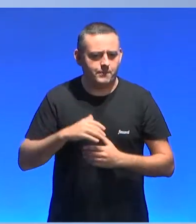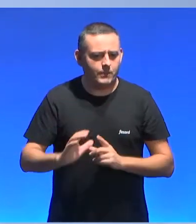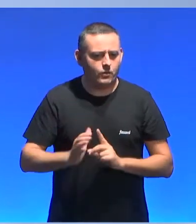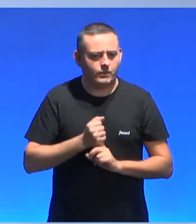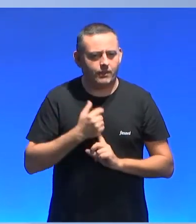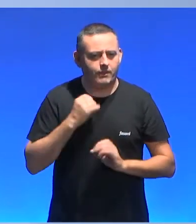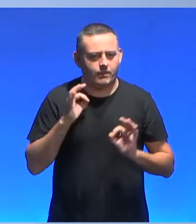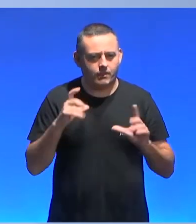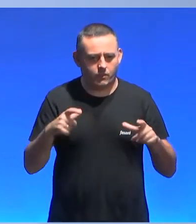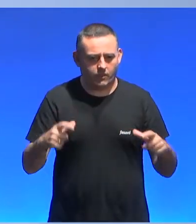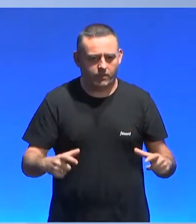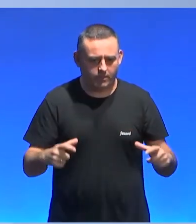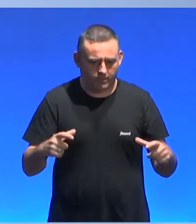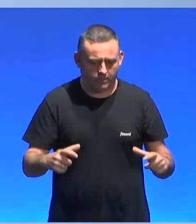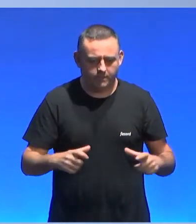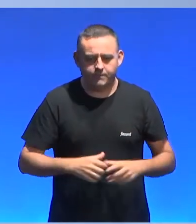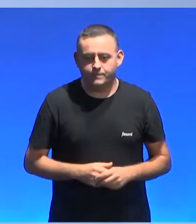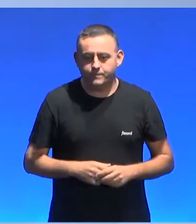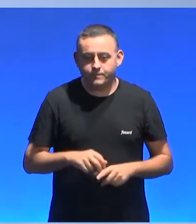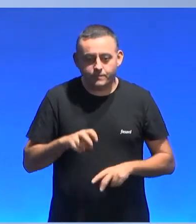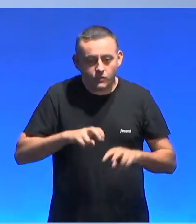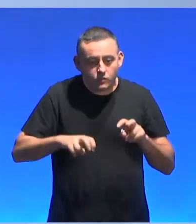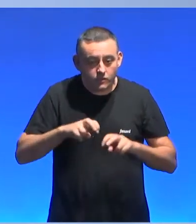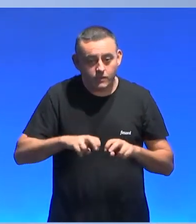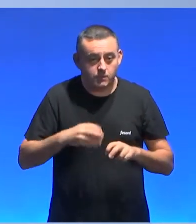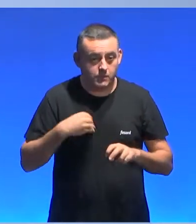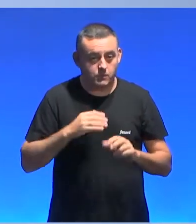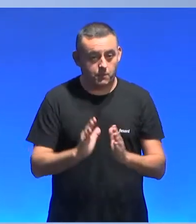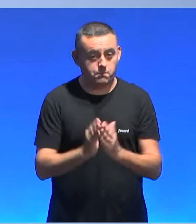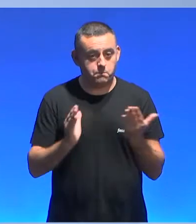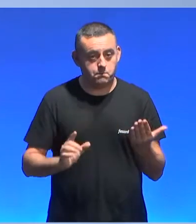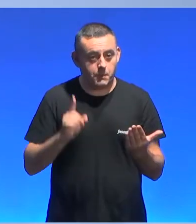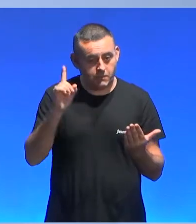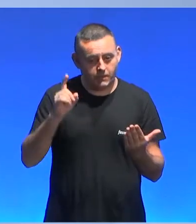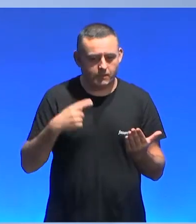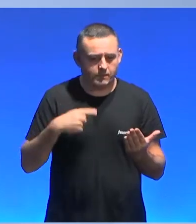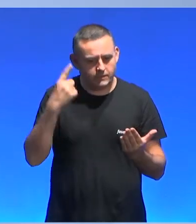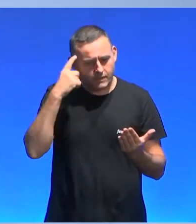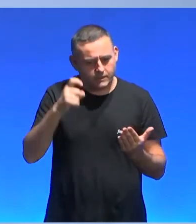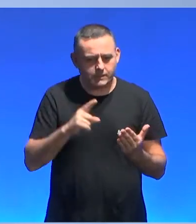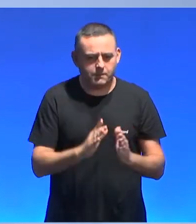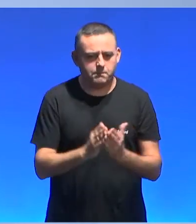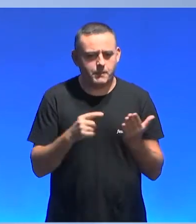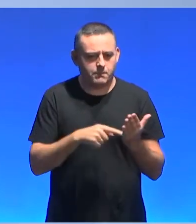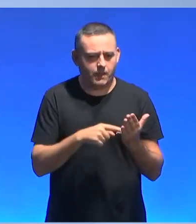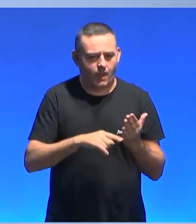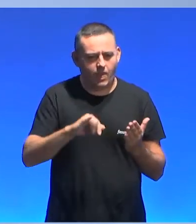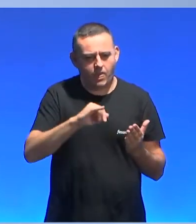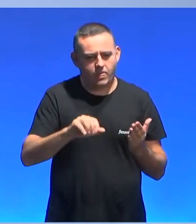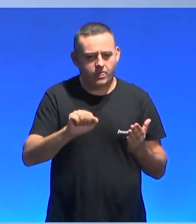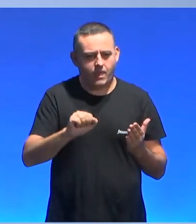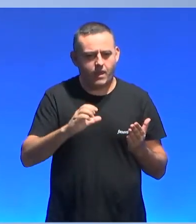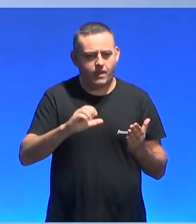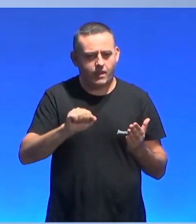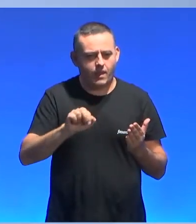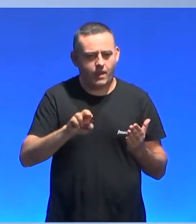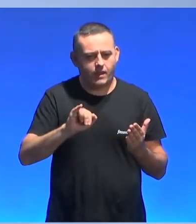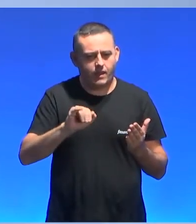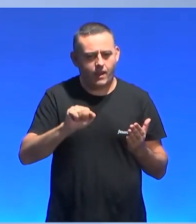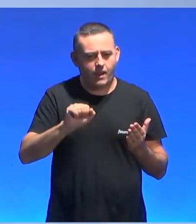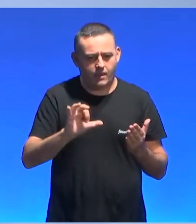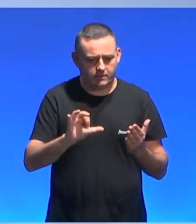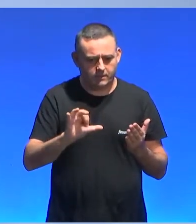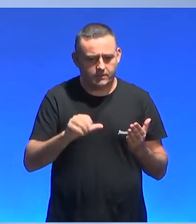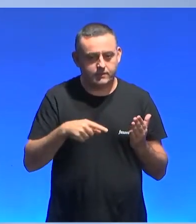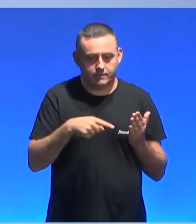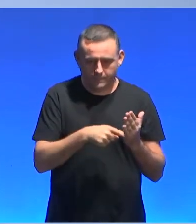ciudad. La encontré en la Biblia, en Zacarías. Estamos un